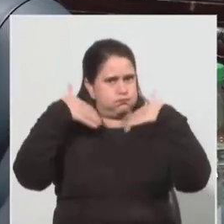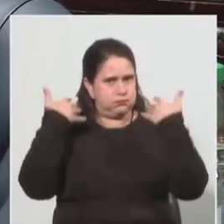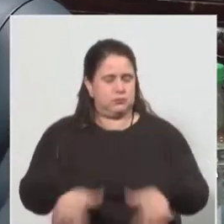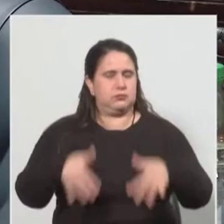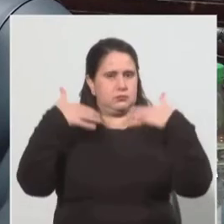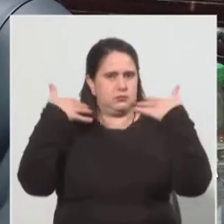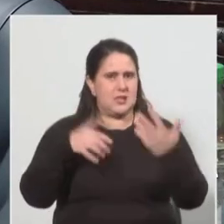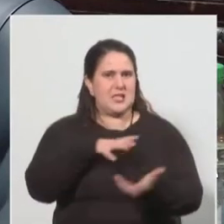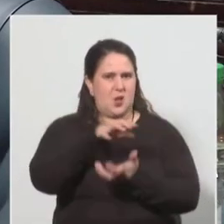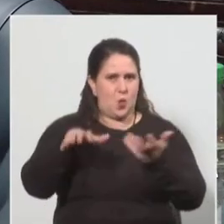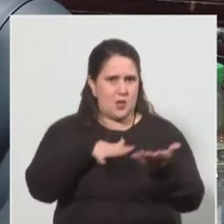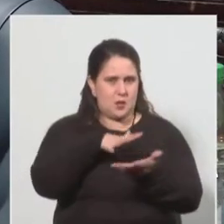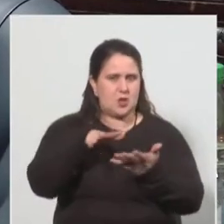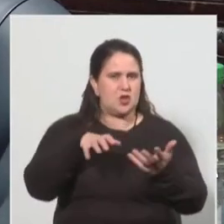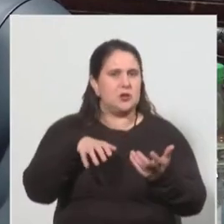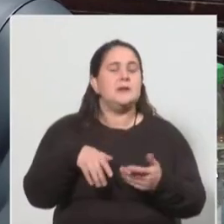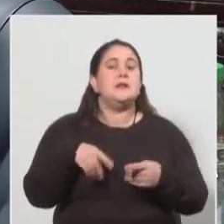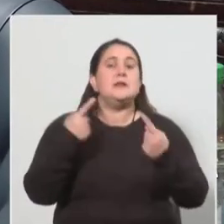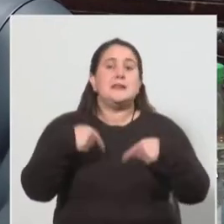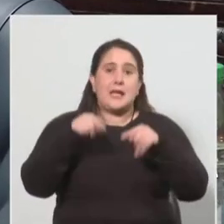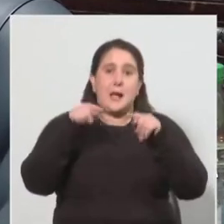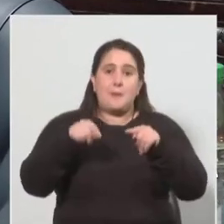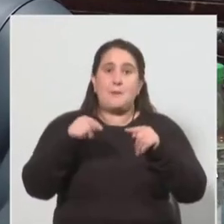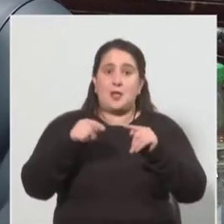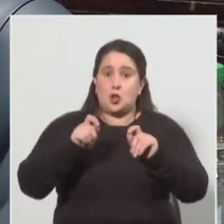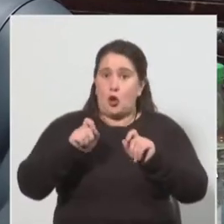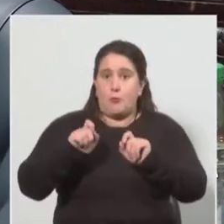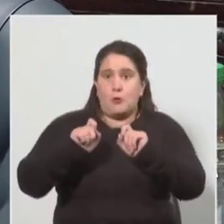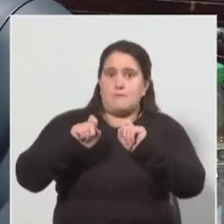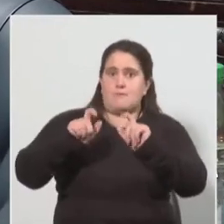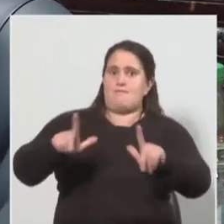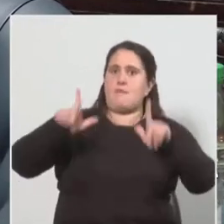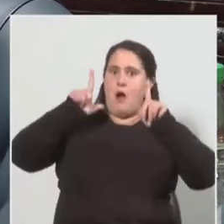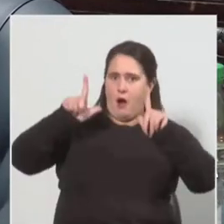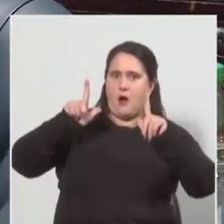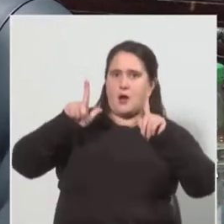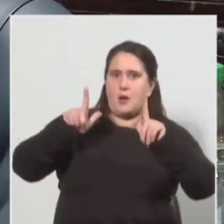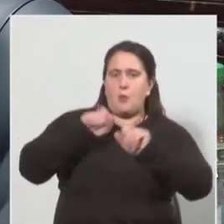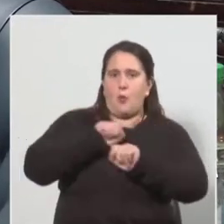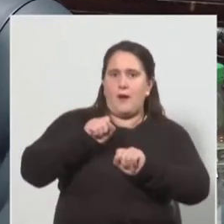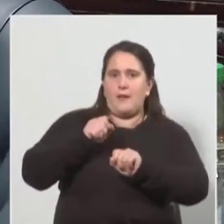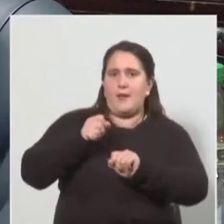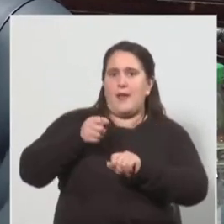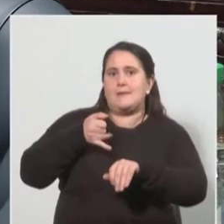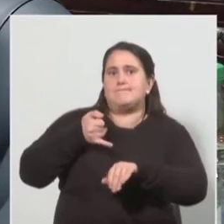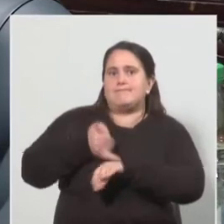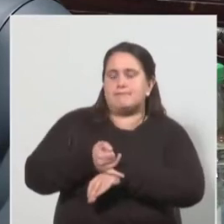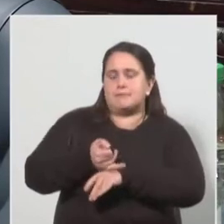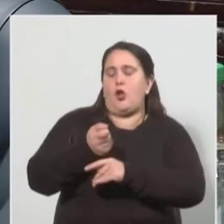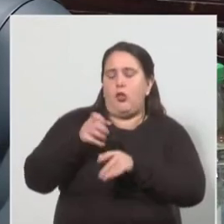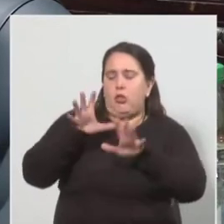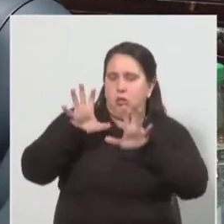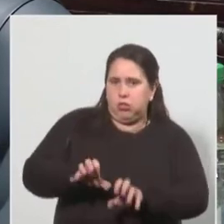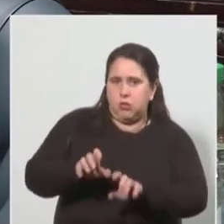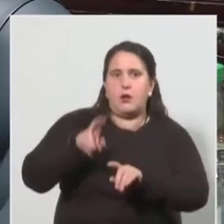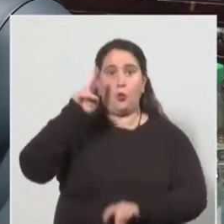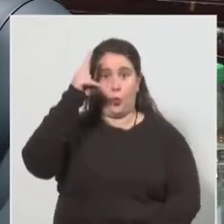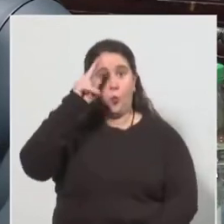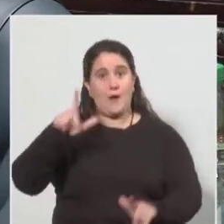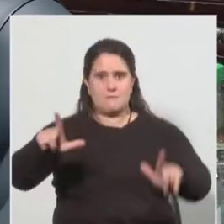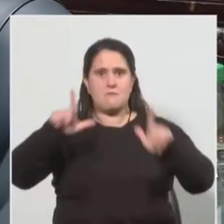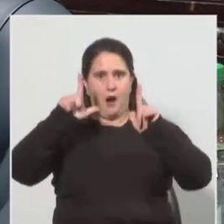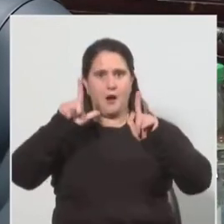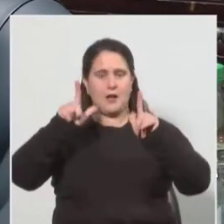proporciones y un escándalo que afecta la reputación y la credibilidad del Uruguay, valor que un